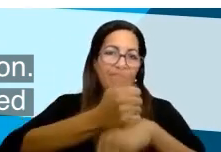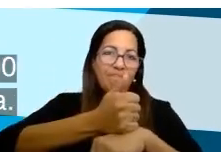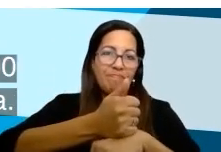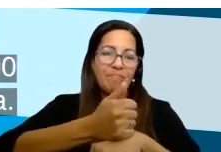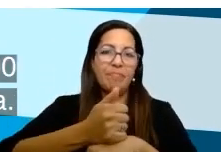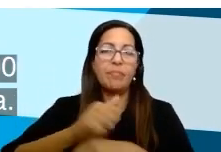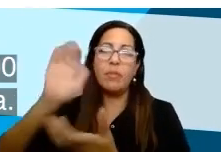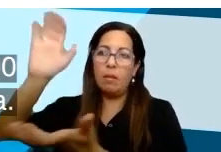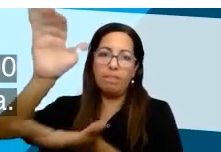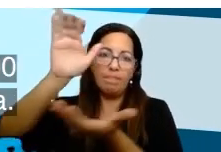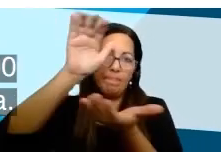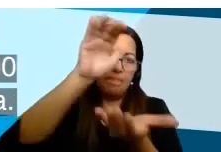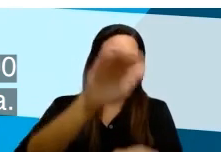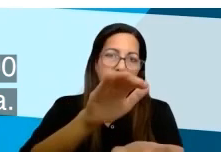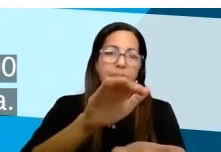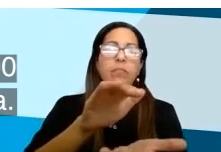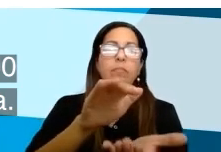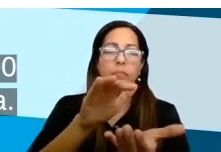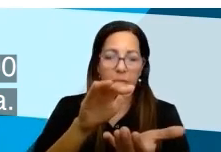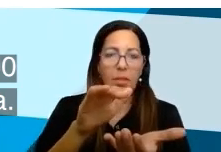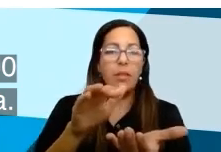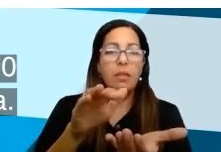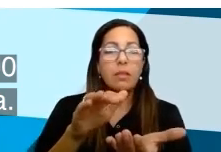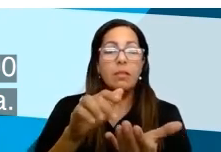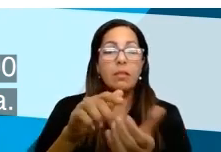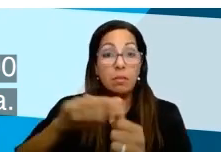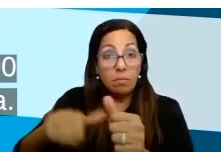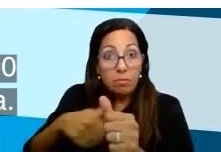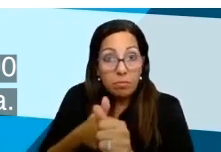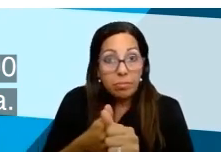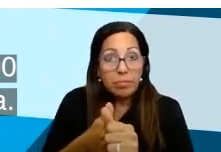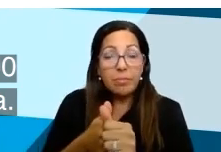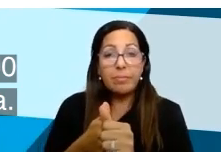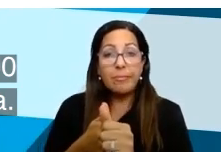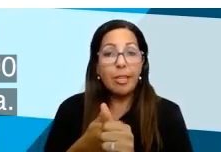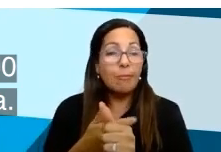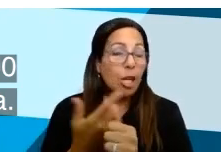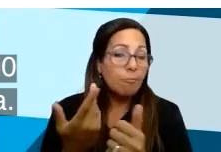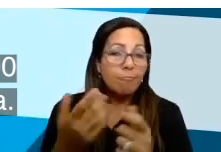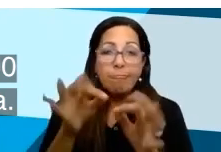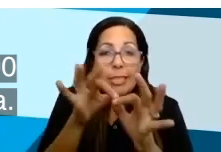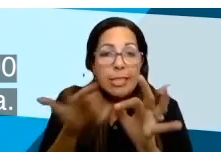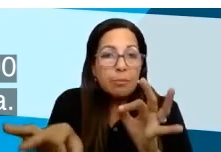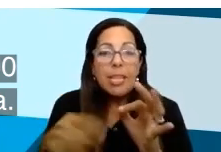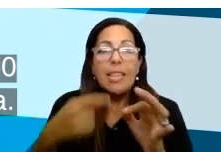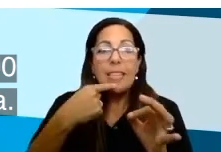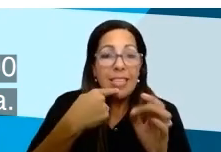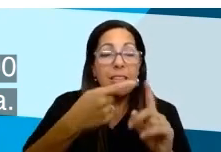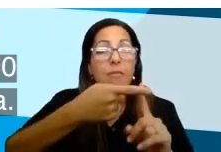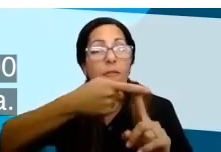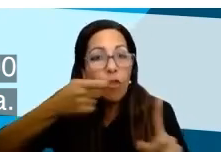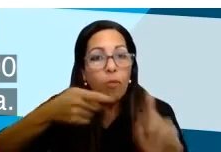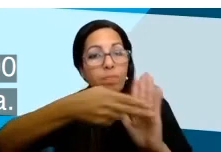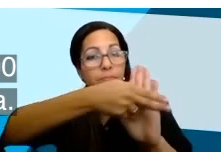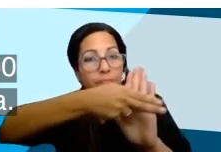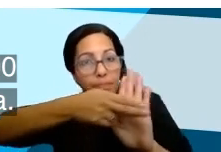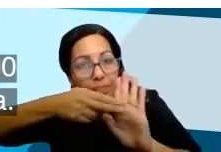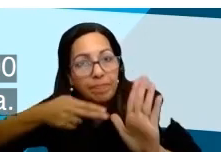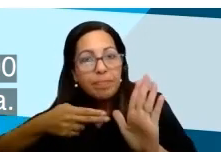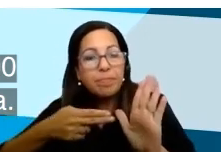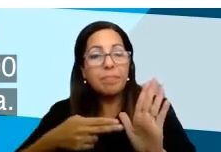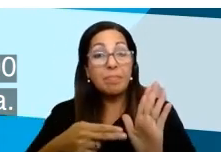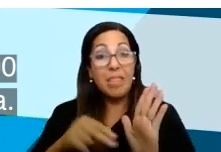fondos a Puerto Rico a través de CDBGDR con, en esencia, con nombre y apellido. Y en este caso, los